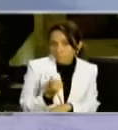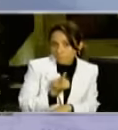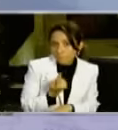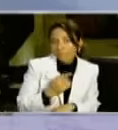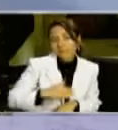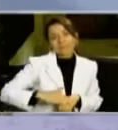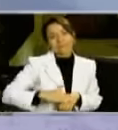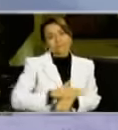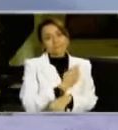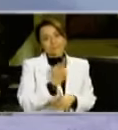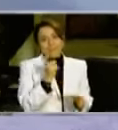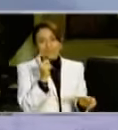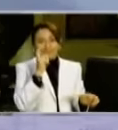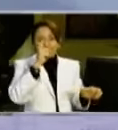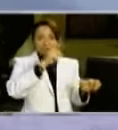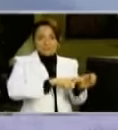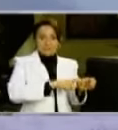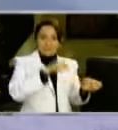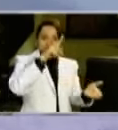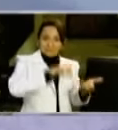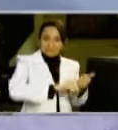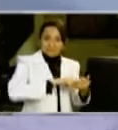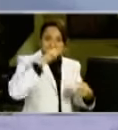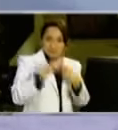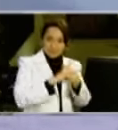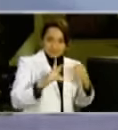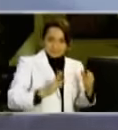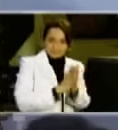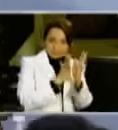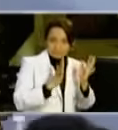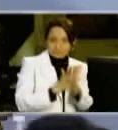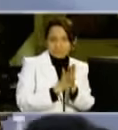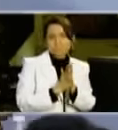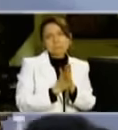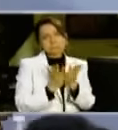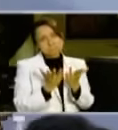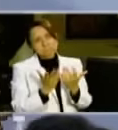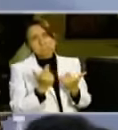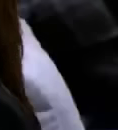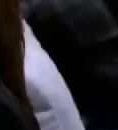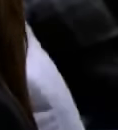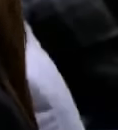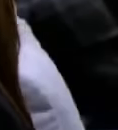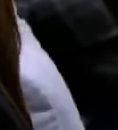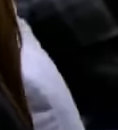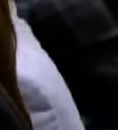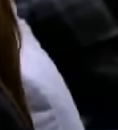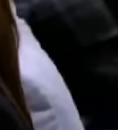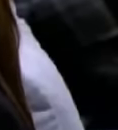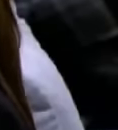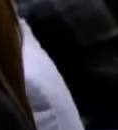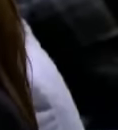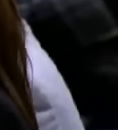han adherido a ella o que forman parte de ella. Eso casi no existe. Digo casi porque no, pondría